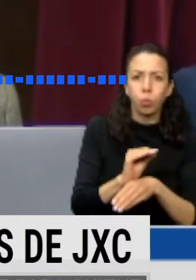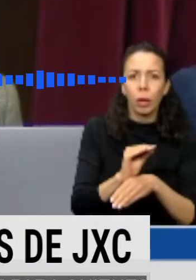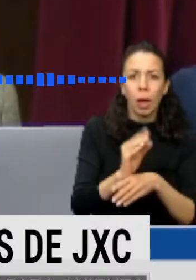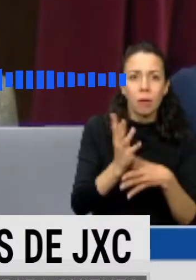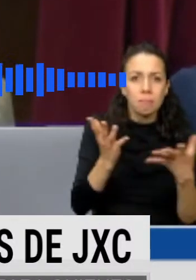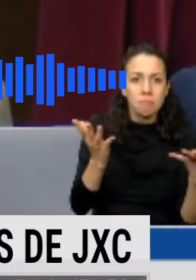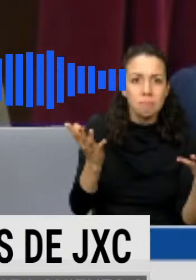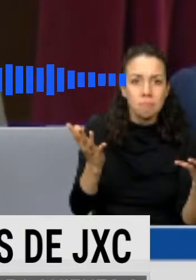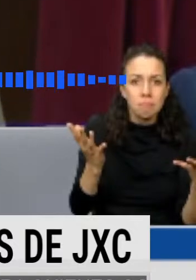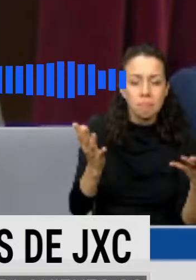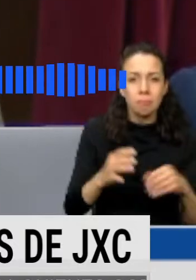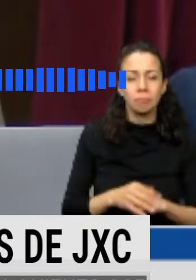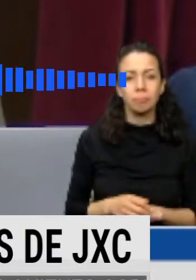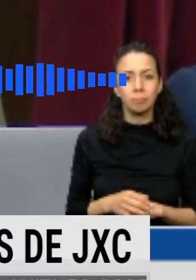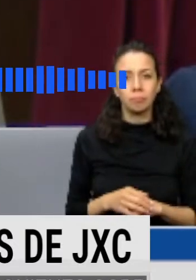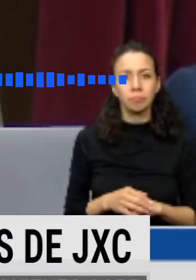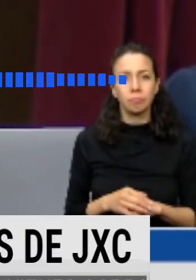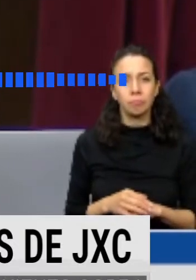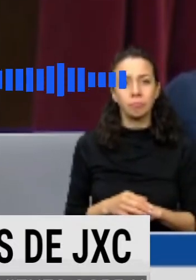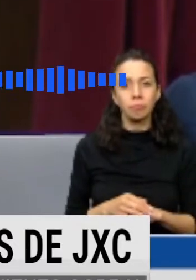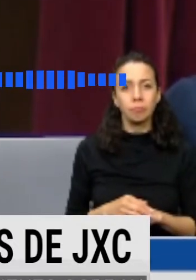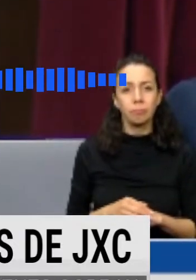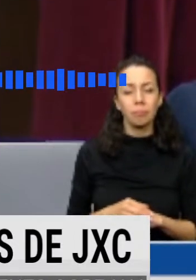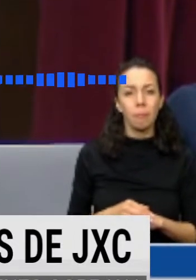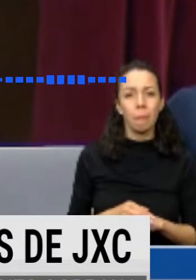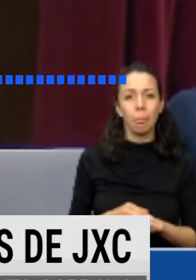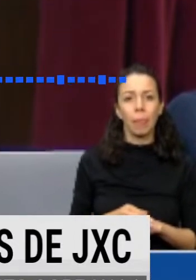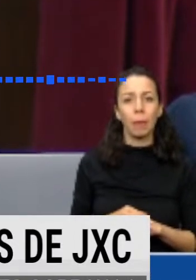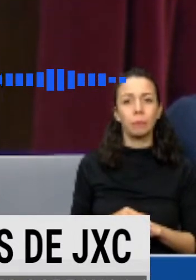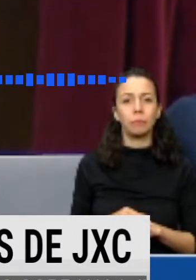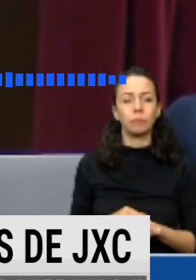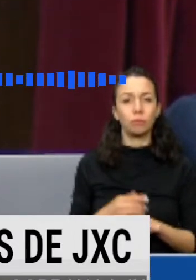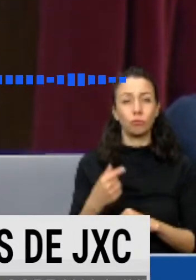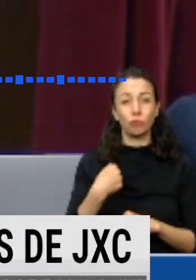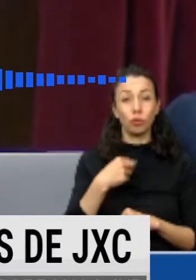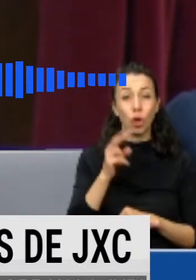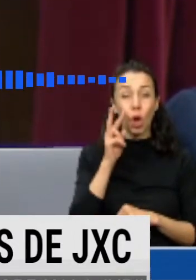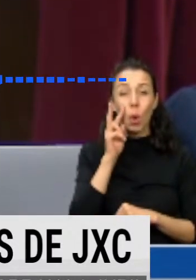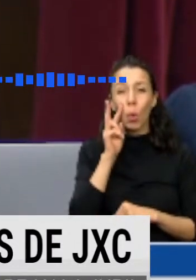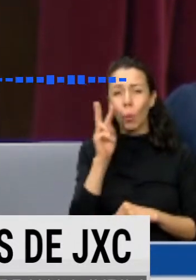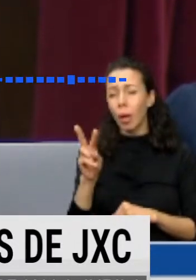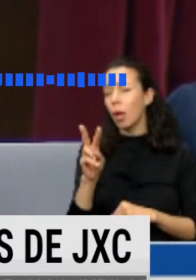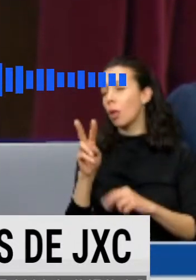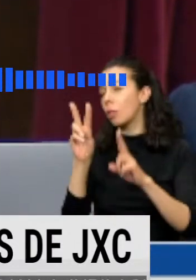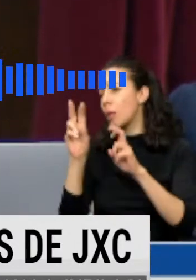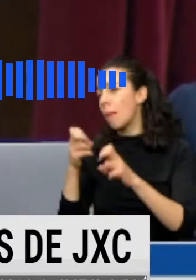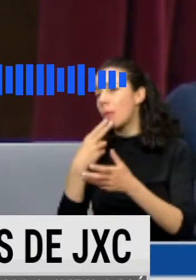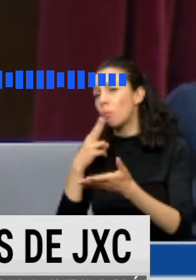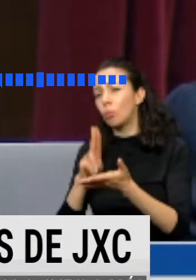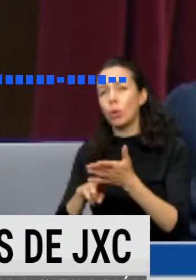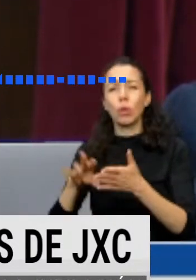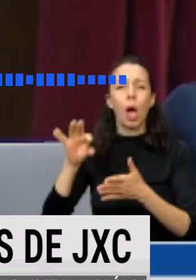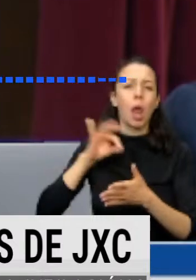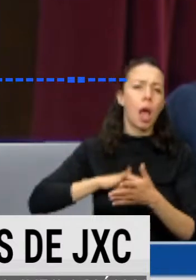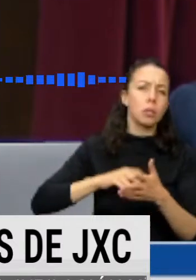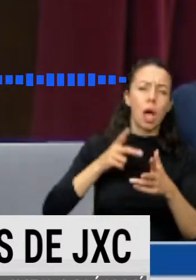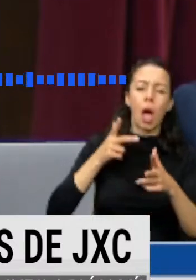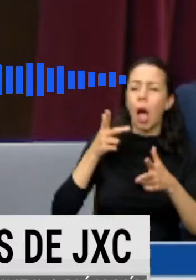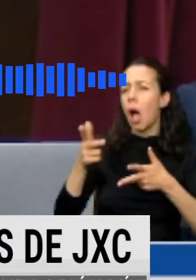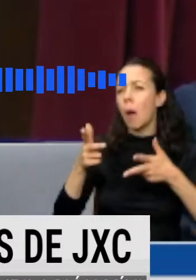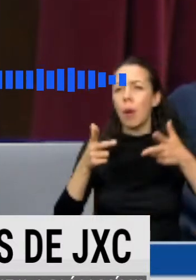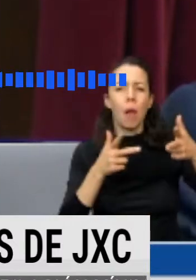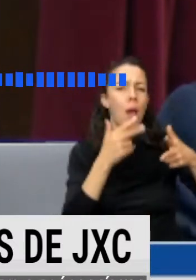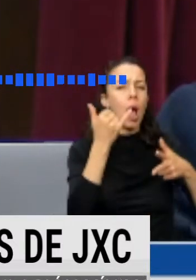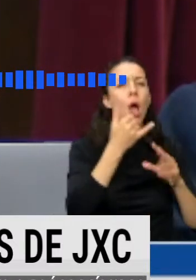ser que o ganás o estás en contra del que gobierna, y no es así. La Argentina es uno solo y tenemos que trabajar en ese sentido.